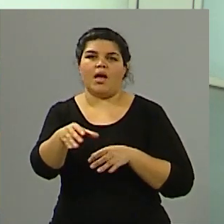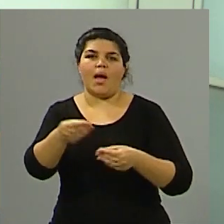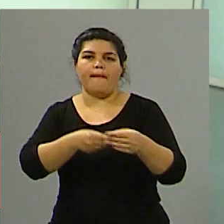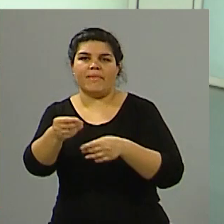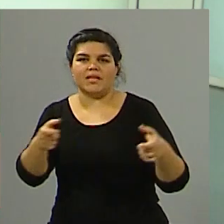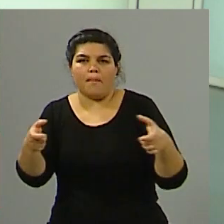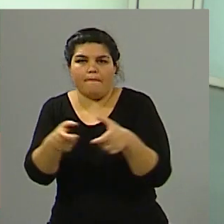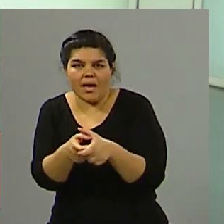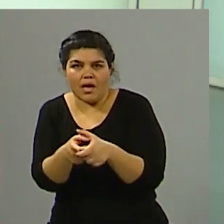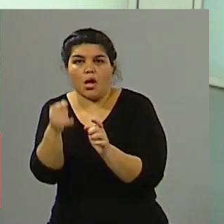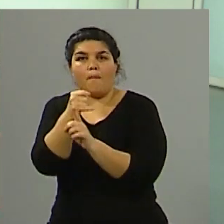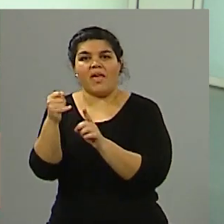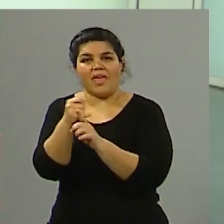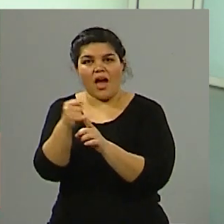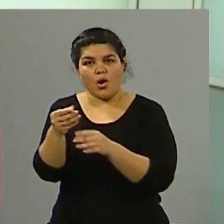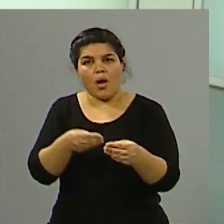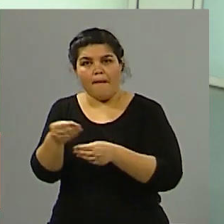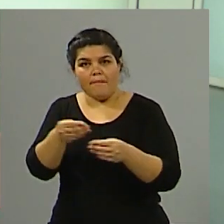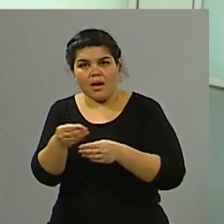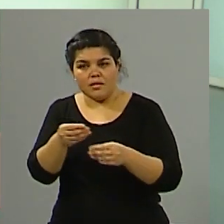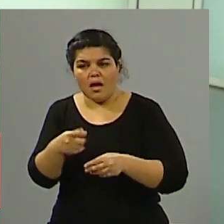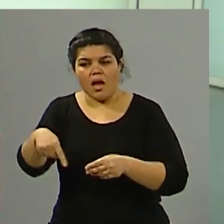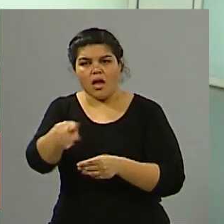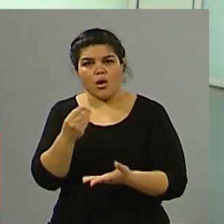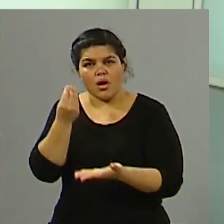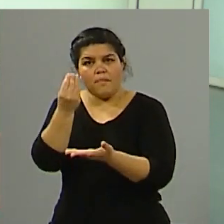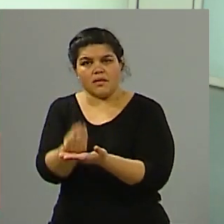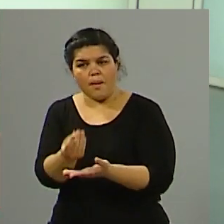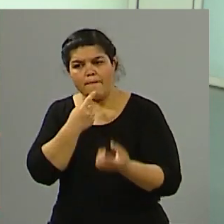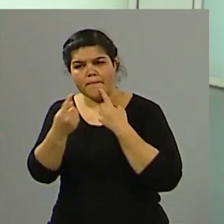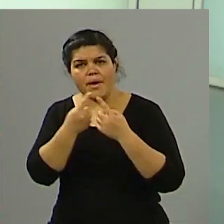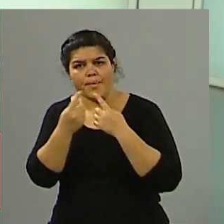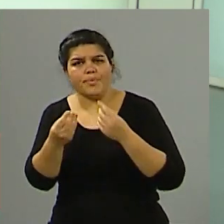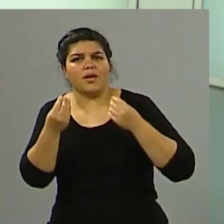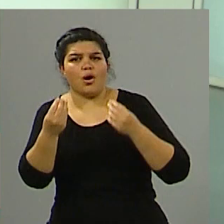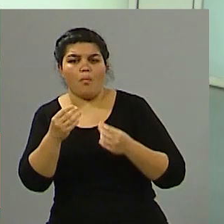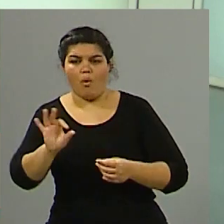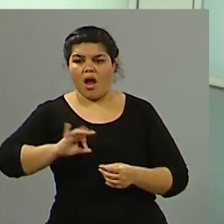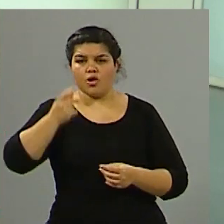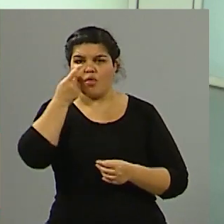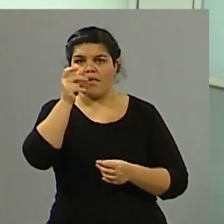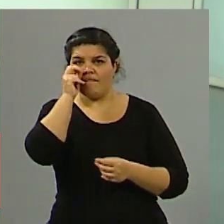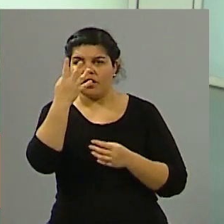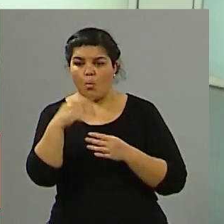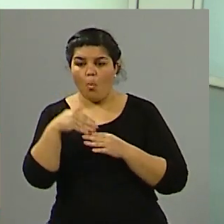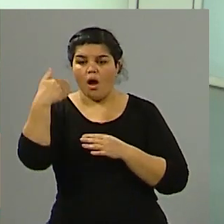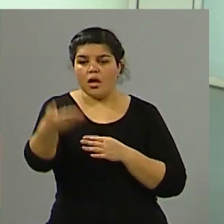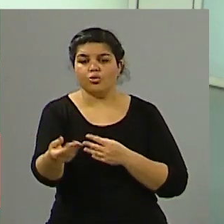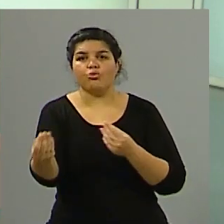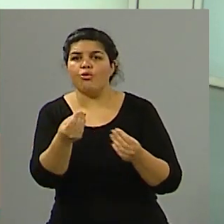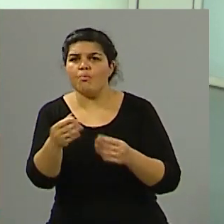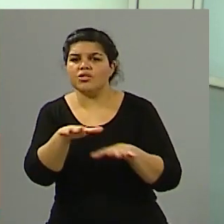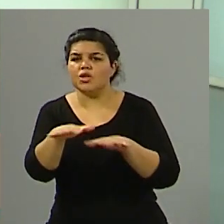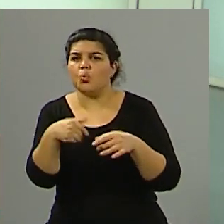de cómo es el panorama, cómo ven las medidas, cómo piensan el 2024, cuando falta nada para que termine este 2023 y